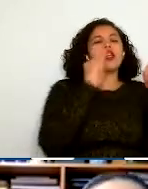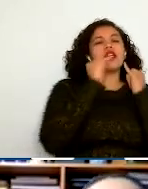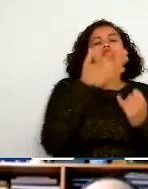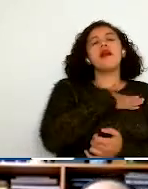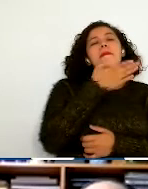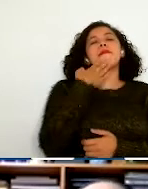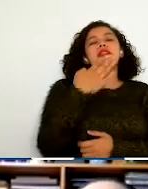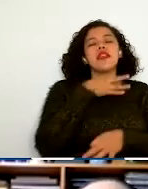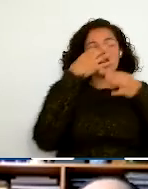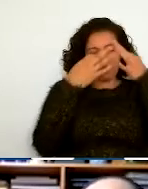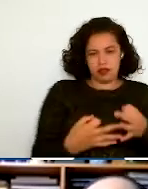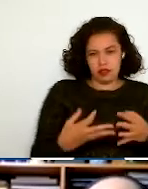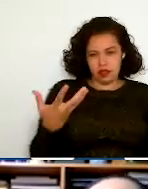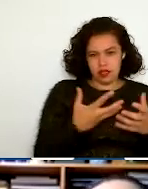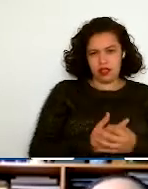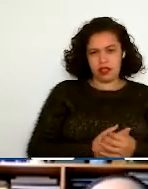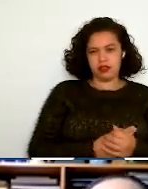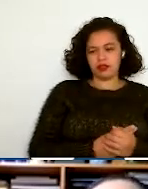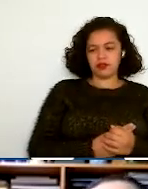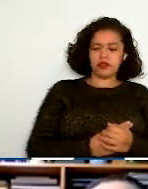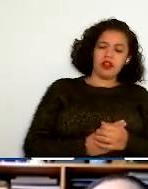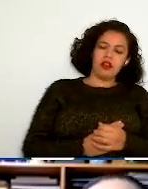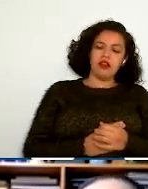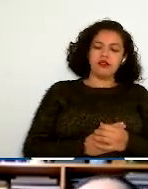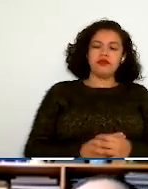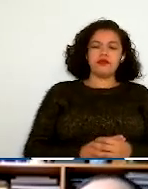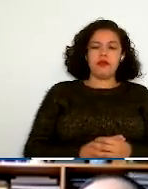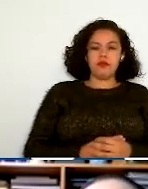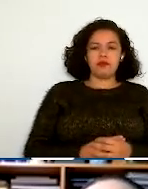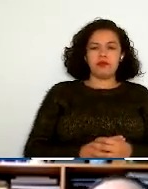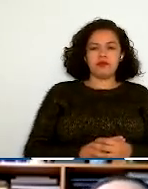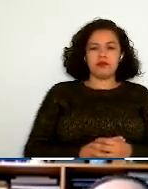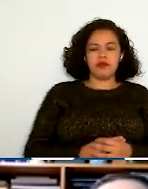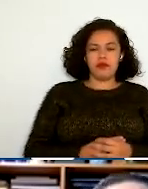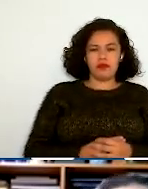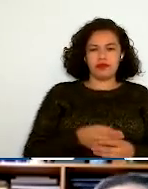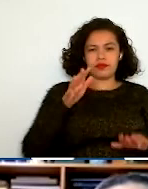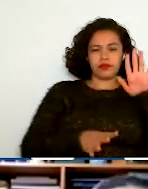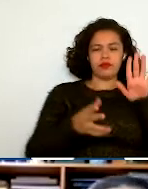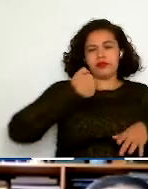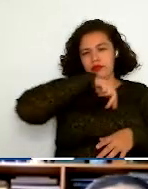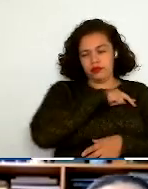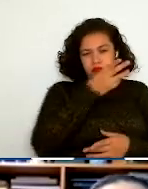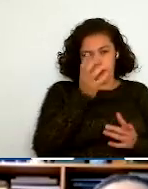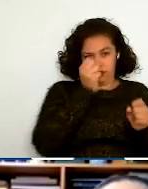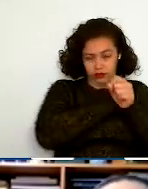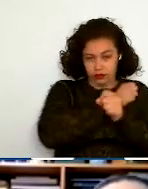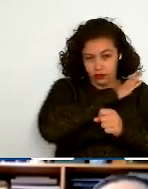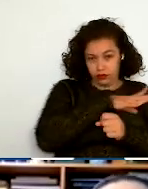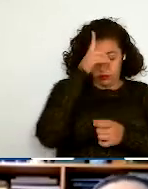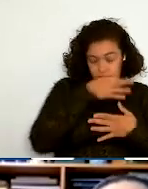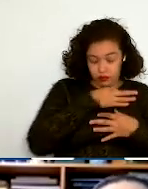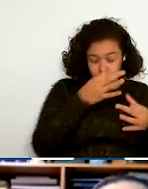saludables. Porque en ocasiones también, cuando no vamos ejerciendo buenas prácticas de